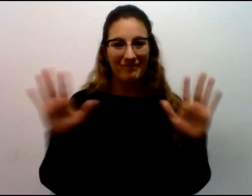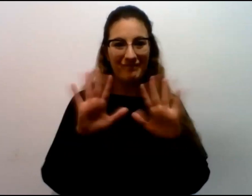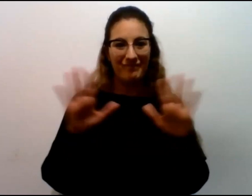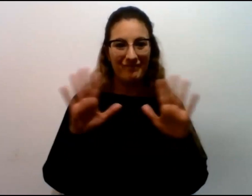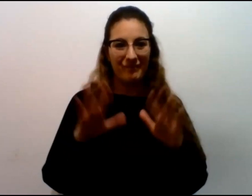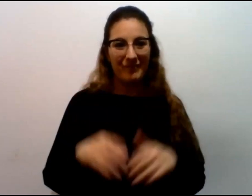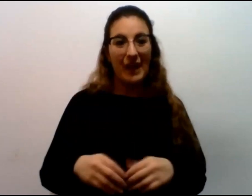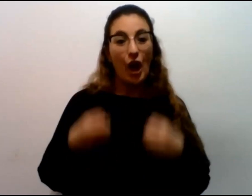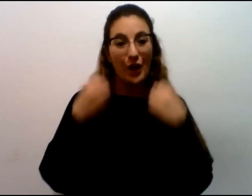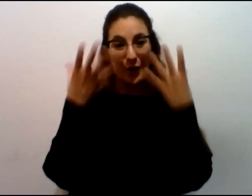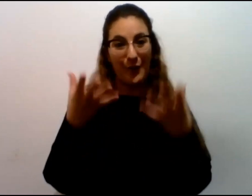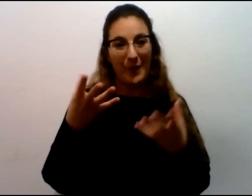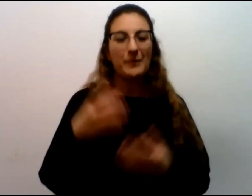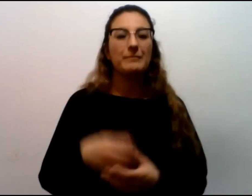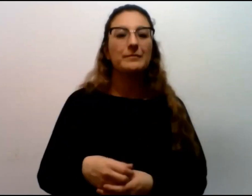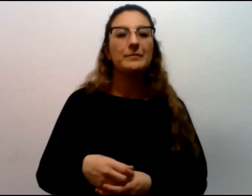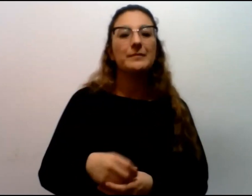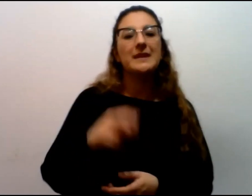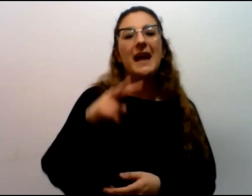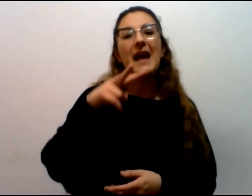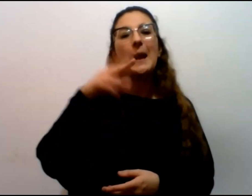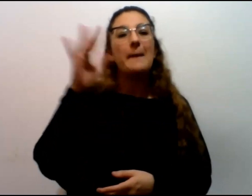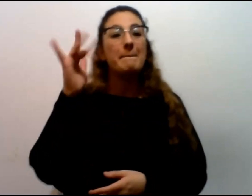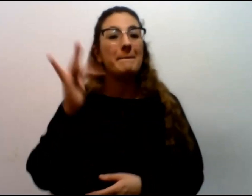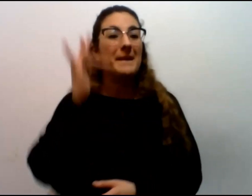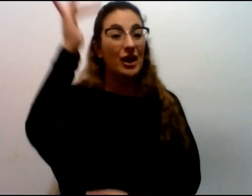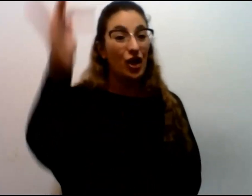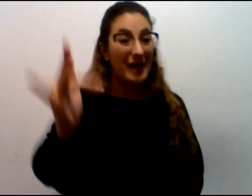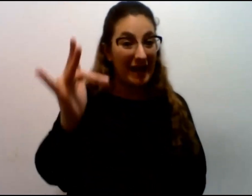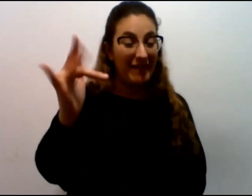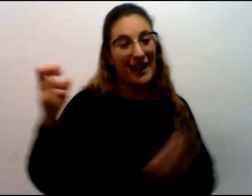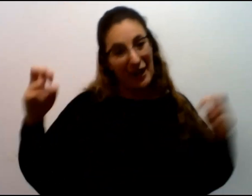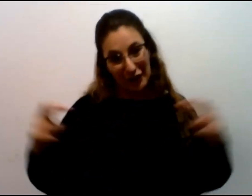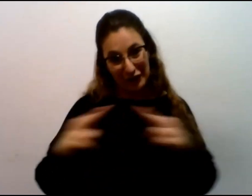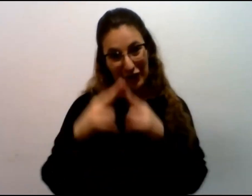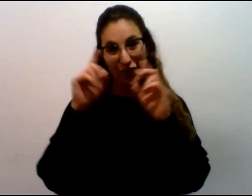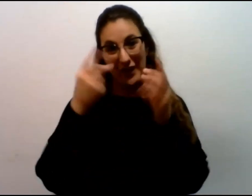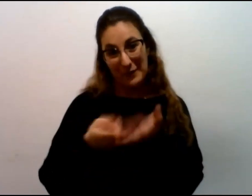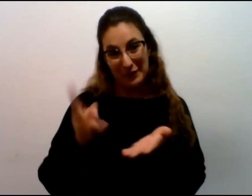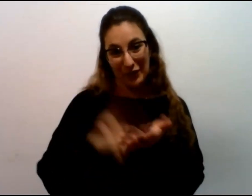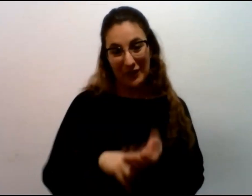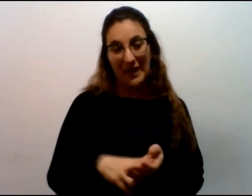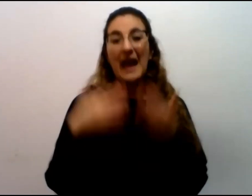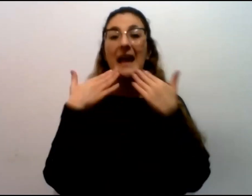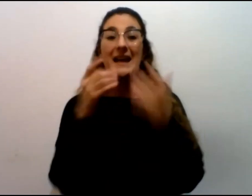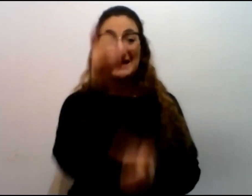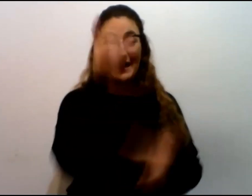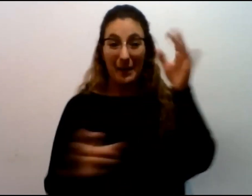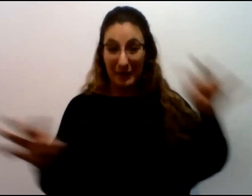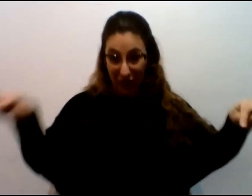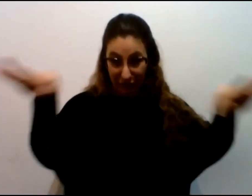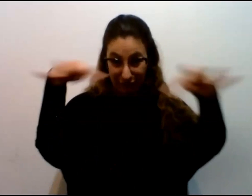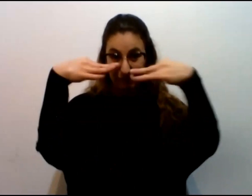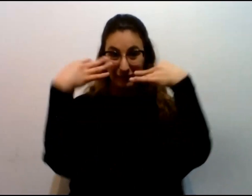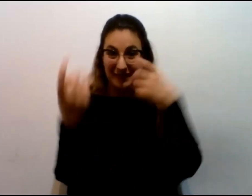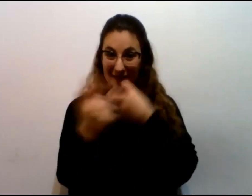El miembros que viene Nos vemos Adiós Nos vemos Si Dios quiere Muchísimas gracias A todos los asistentes Y participantes A todos los